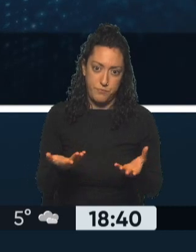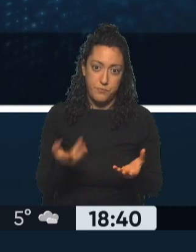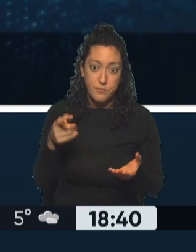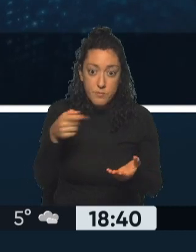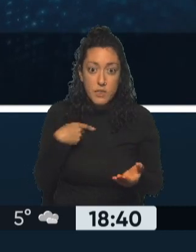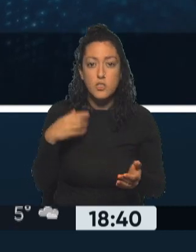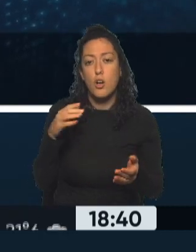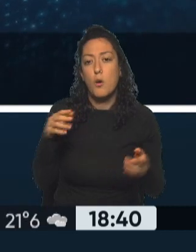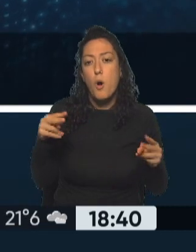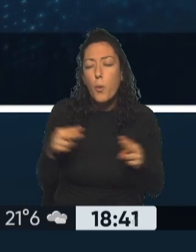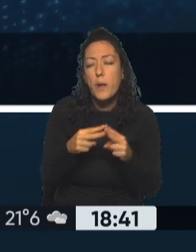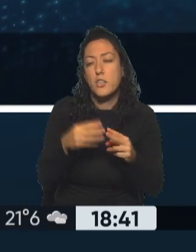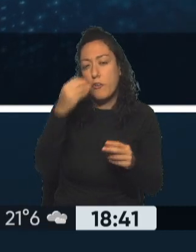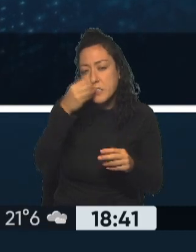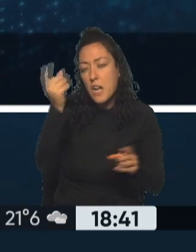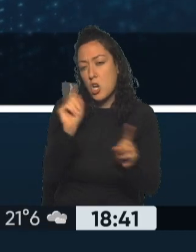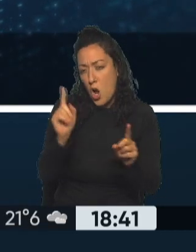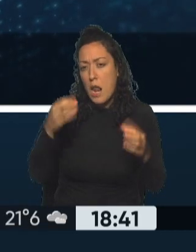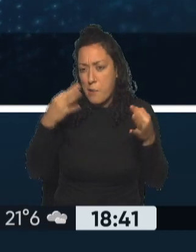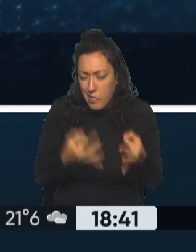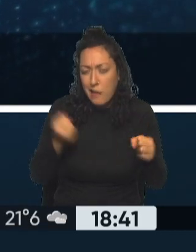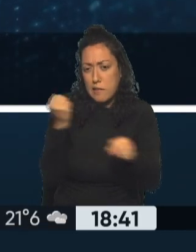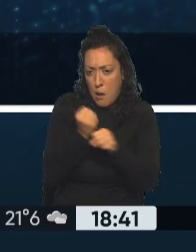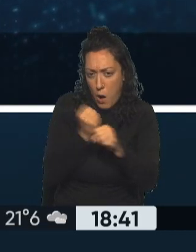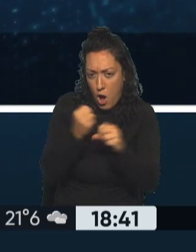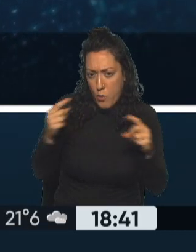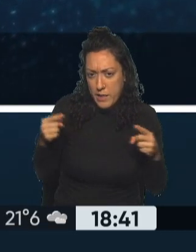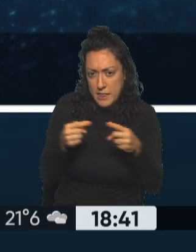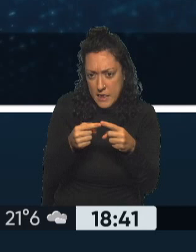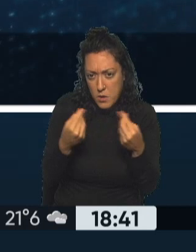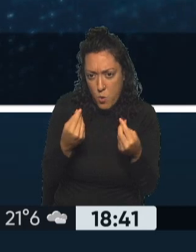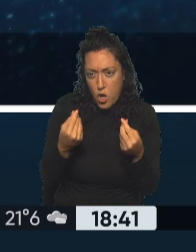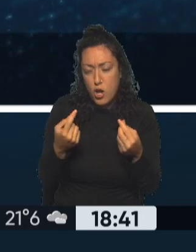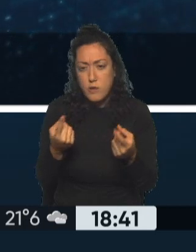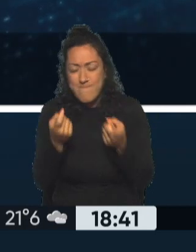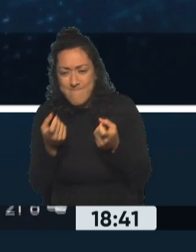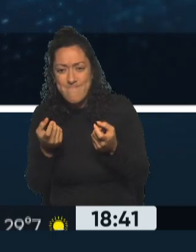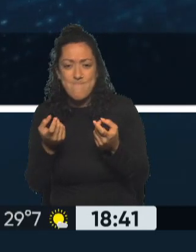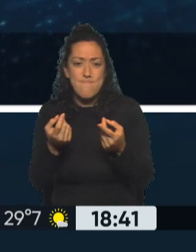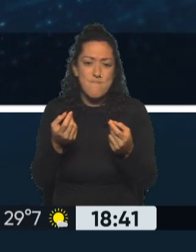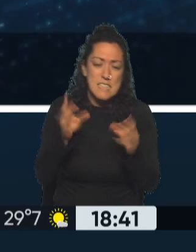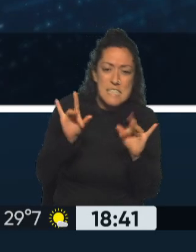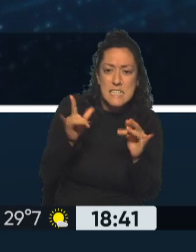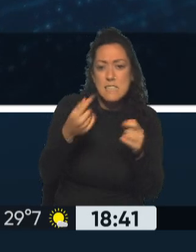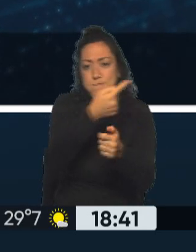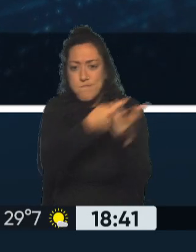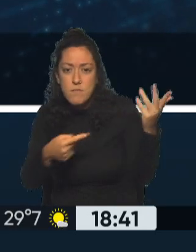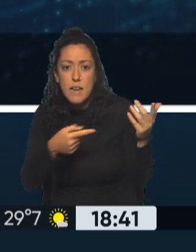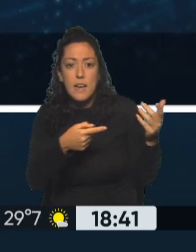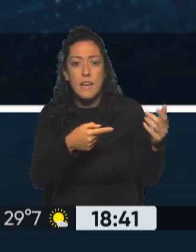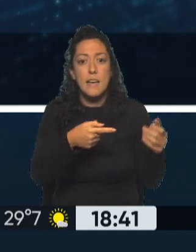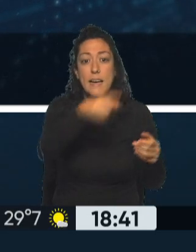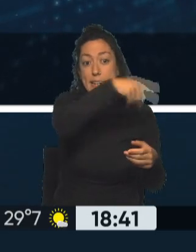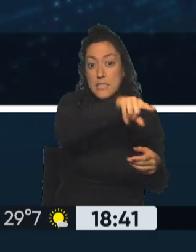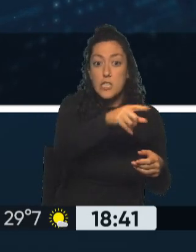encuentro de trabajo donde pude contar las dificultades que tenemos, las necesidades que tenemos de que ellos nos